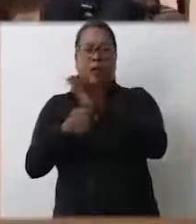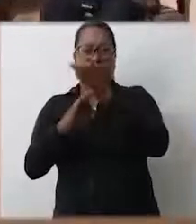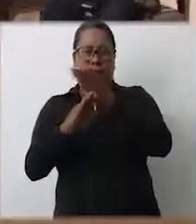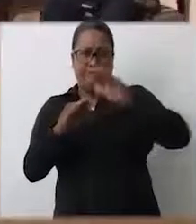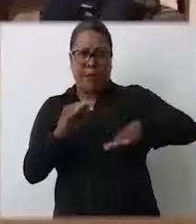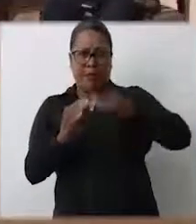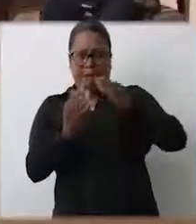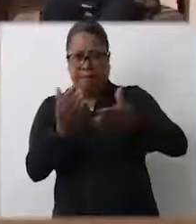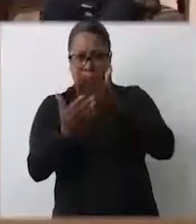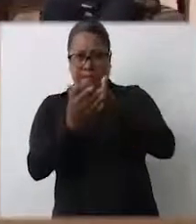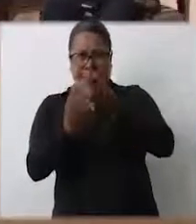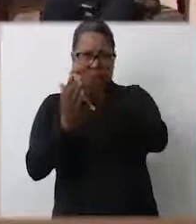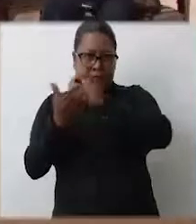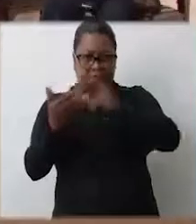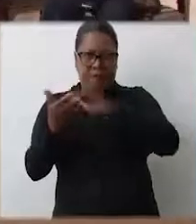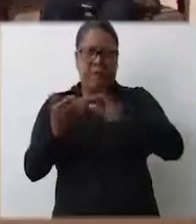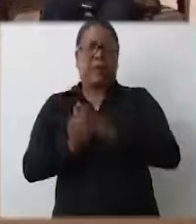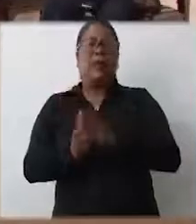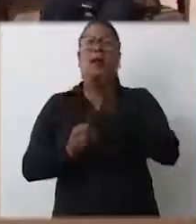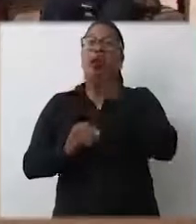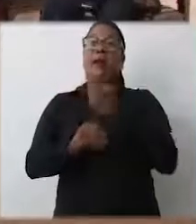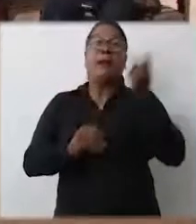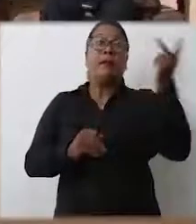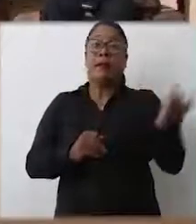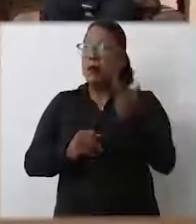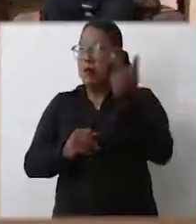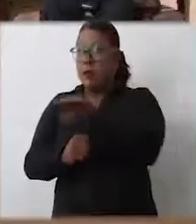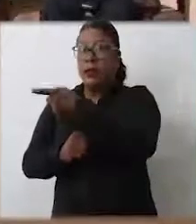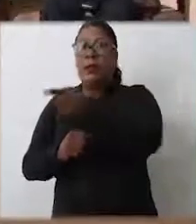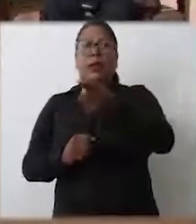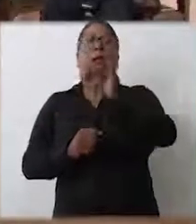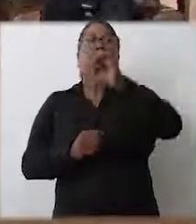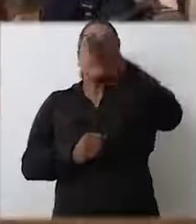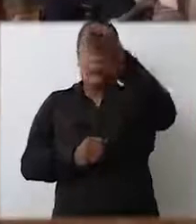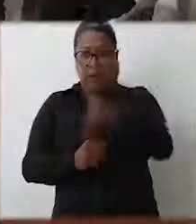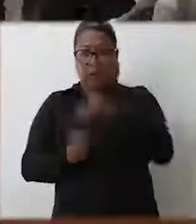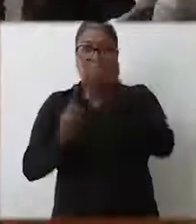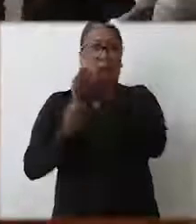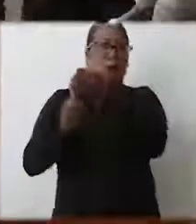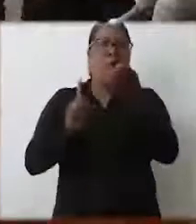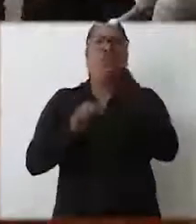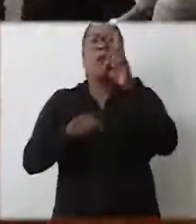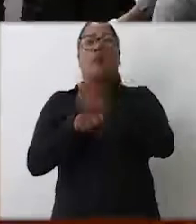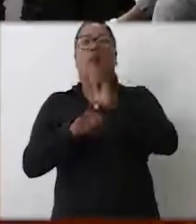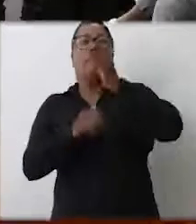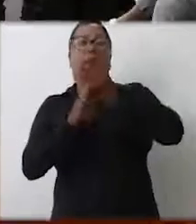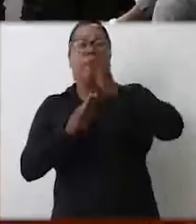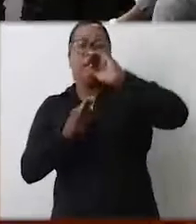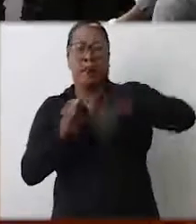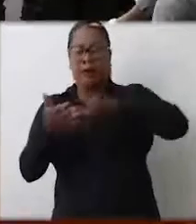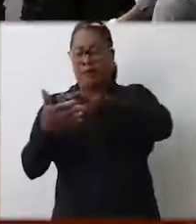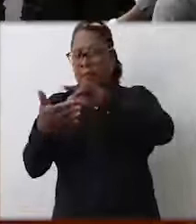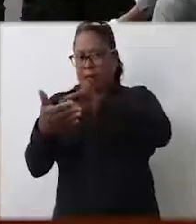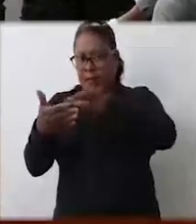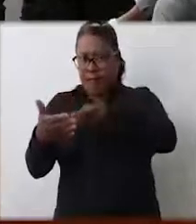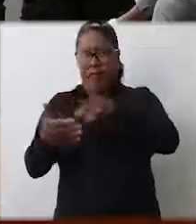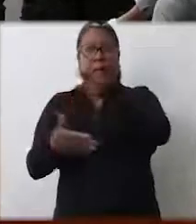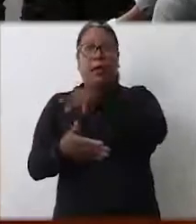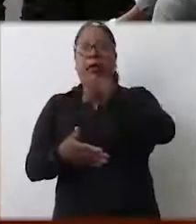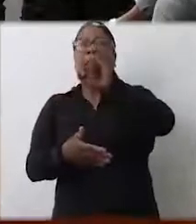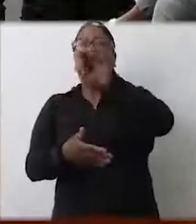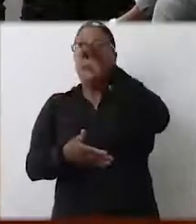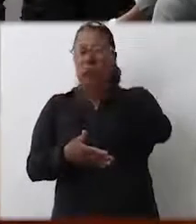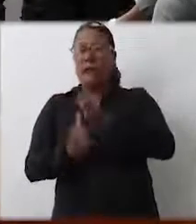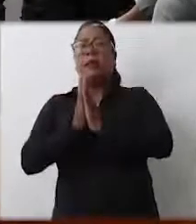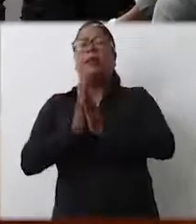Aprobado por unanimidad, señor presidente. Muchas gracias, señora secretaria. De cuenta con el siguiente punto del orden del día. El punto tercero del orden del